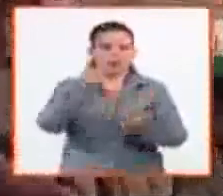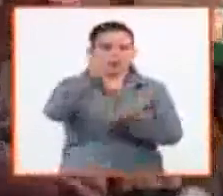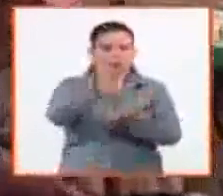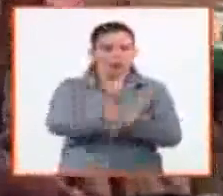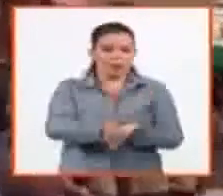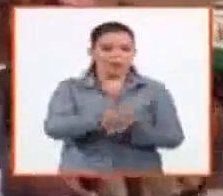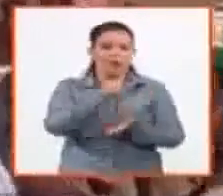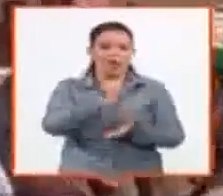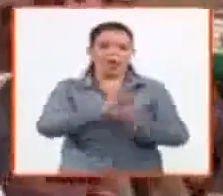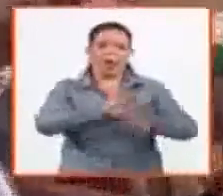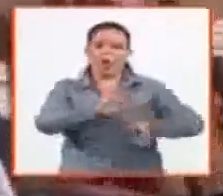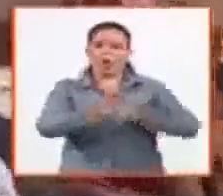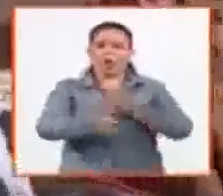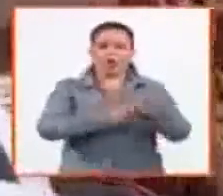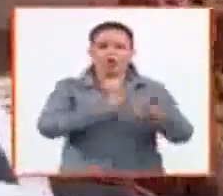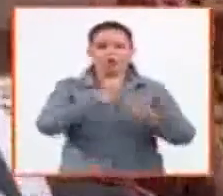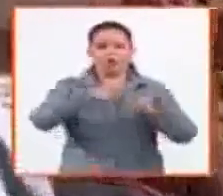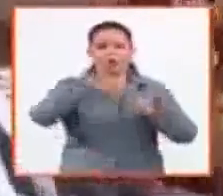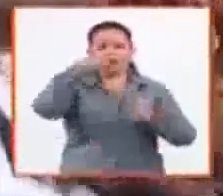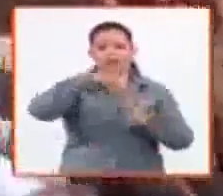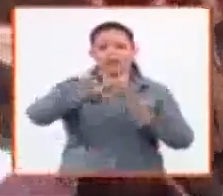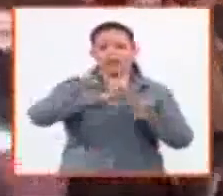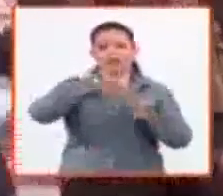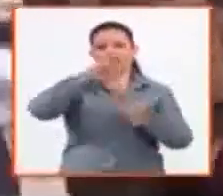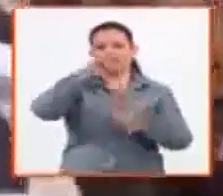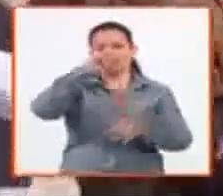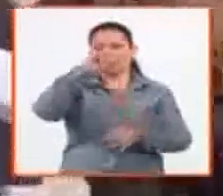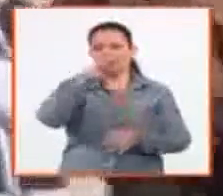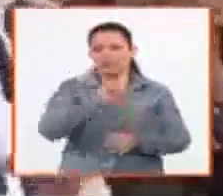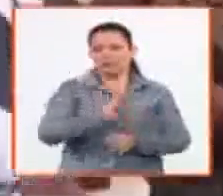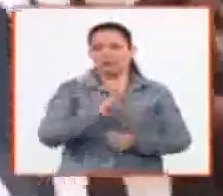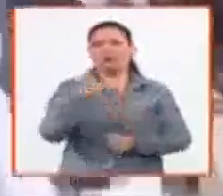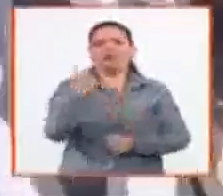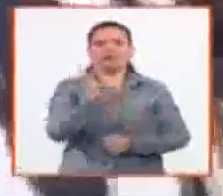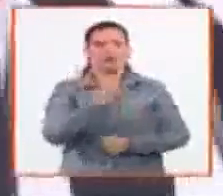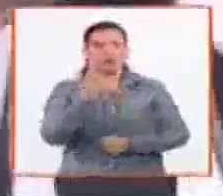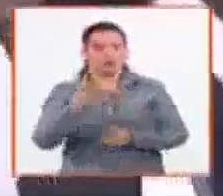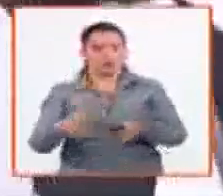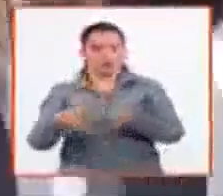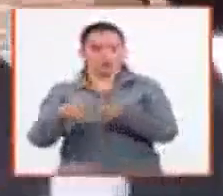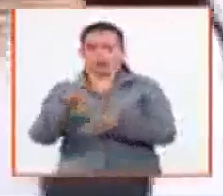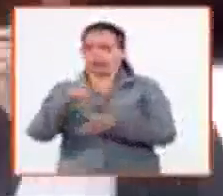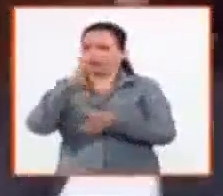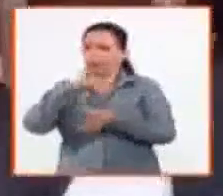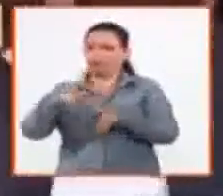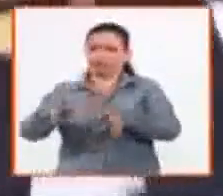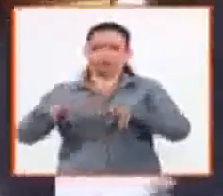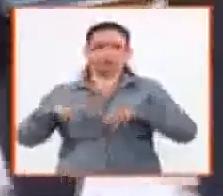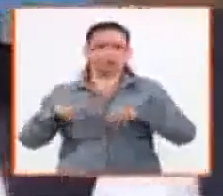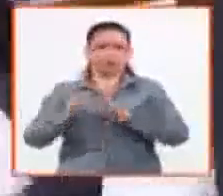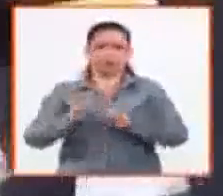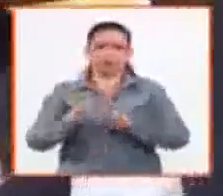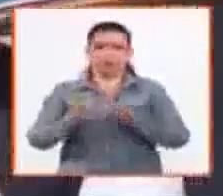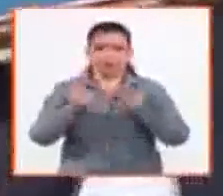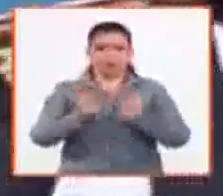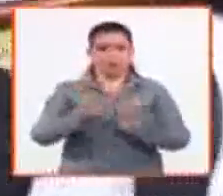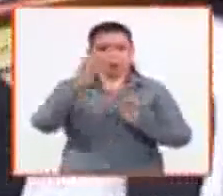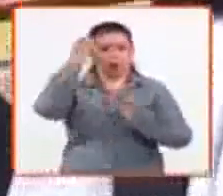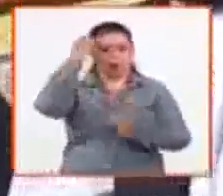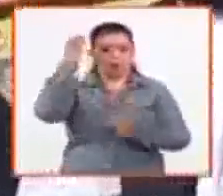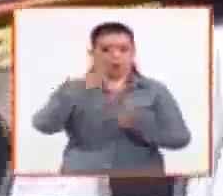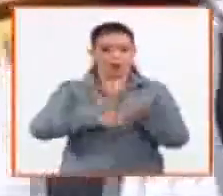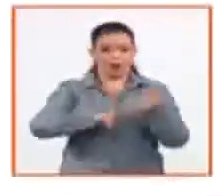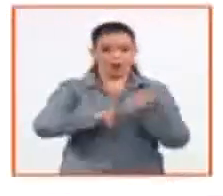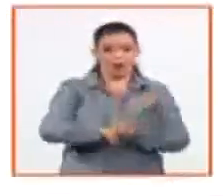mujahidín. El enemigo sufrió muchas bajas, pero nosotros no. Tras 2 días, el gobierno de la provincia de Panjshir está bajo control del Emirato Islámico de